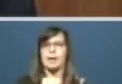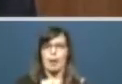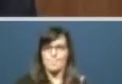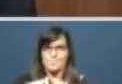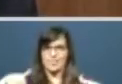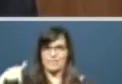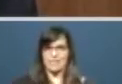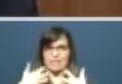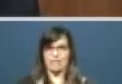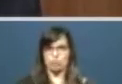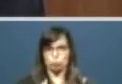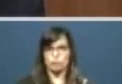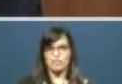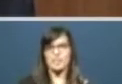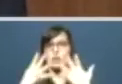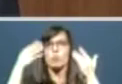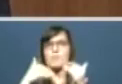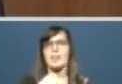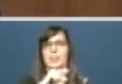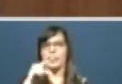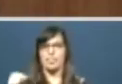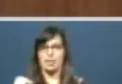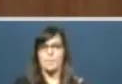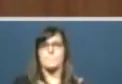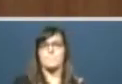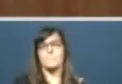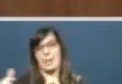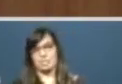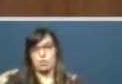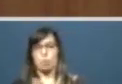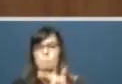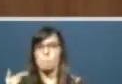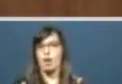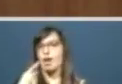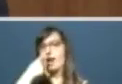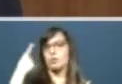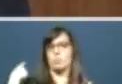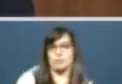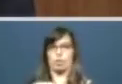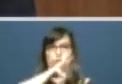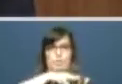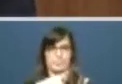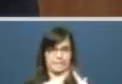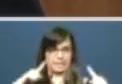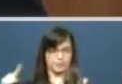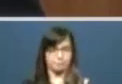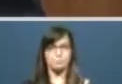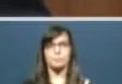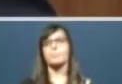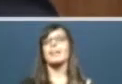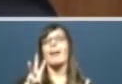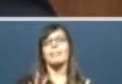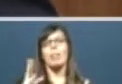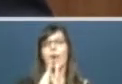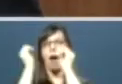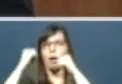100 ocupados más de los que había en el primer trimestre de 2013 pues bien la votación del tercer acuerdo marco para